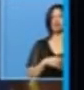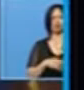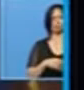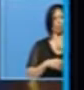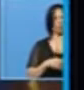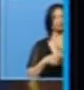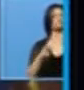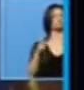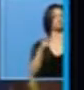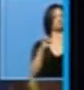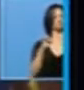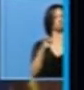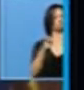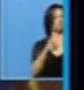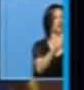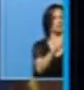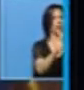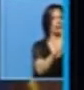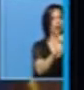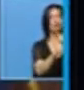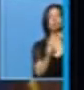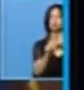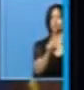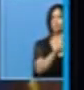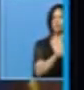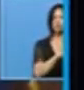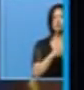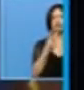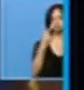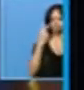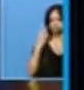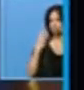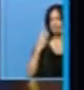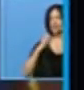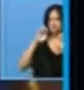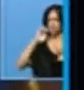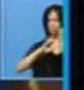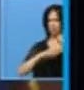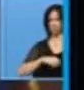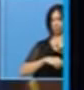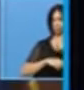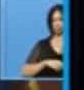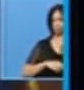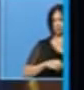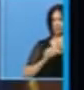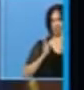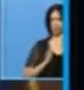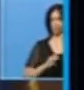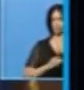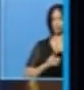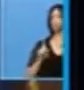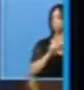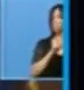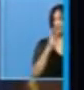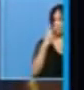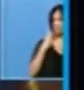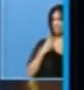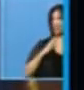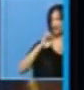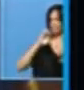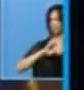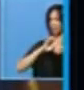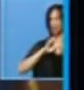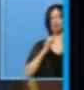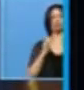la comunicación de Jenny Berenice. Wow. Que yo la amo, a esa mujer yo la amo. Wow. Quiero agradecer